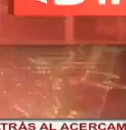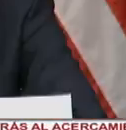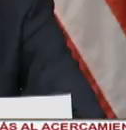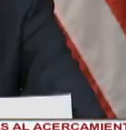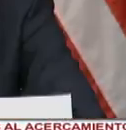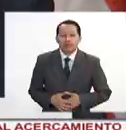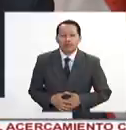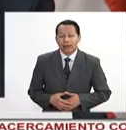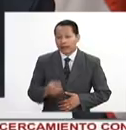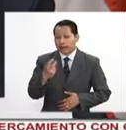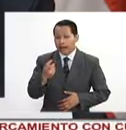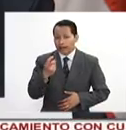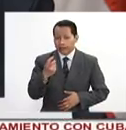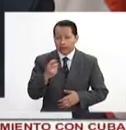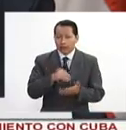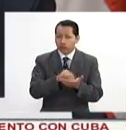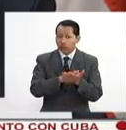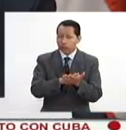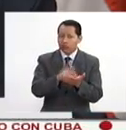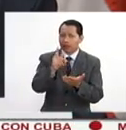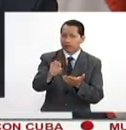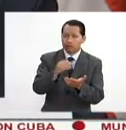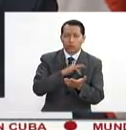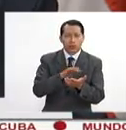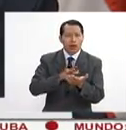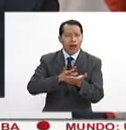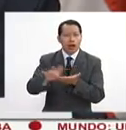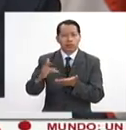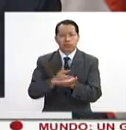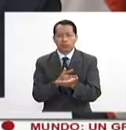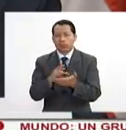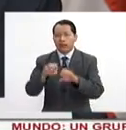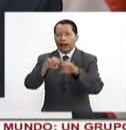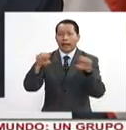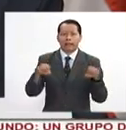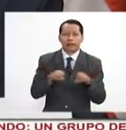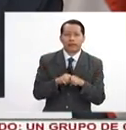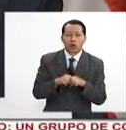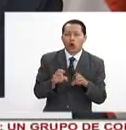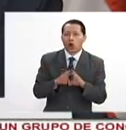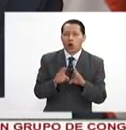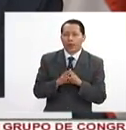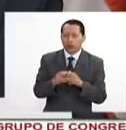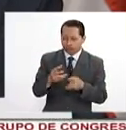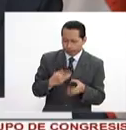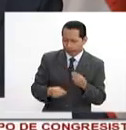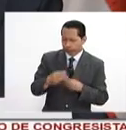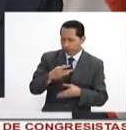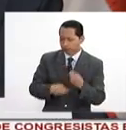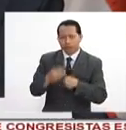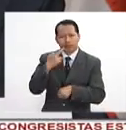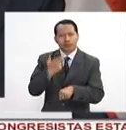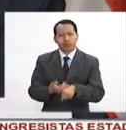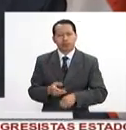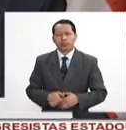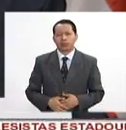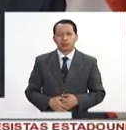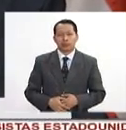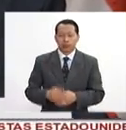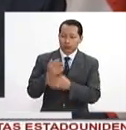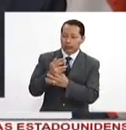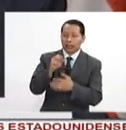Es el principio de una colaboración, de hacer equipo y de compartir una responsabilidad. Afirma